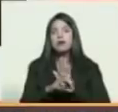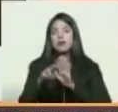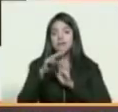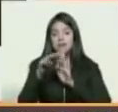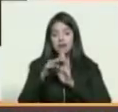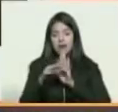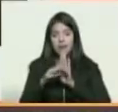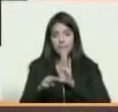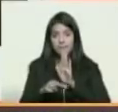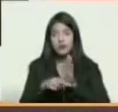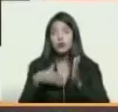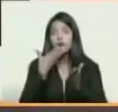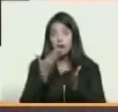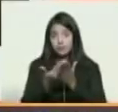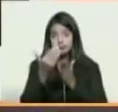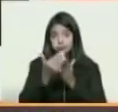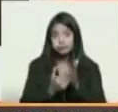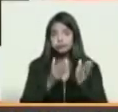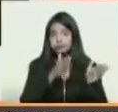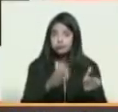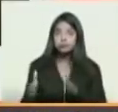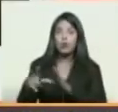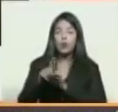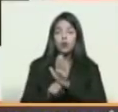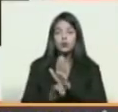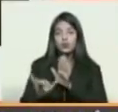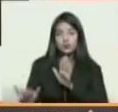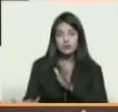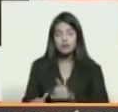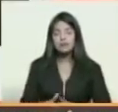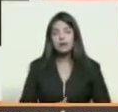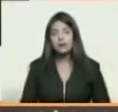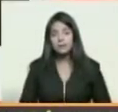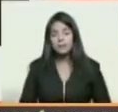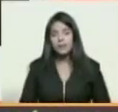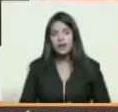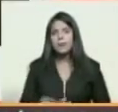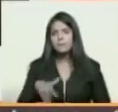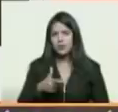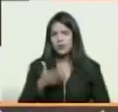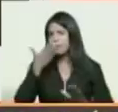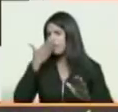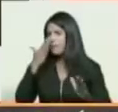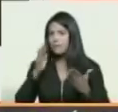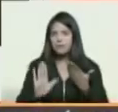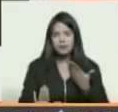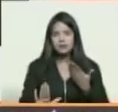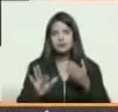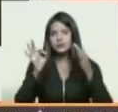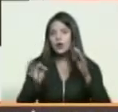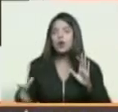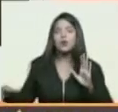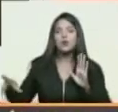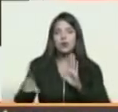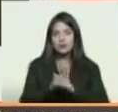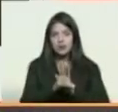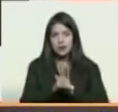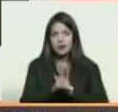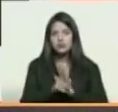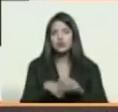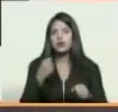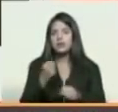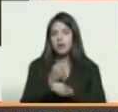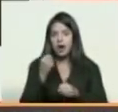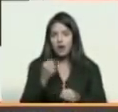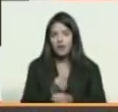reglamentos que propondremos a la Asamblea Nacional Constituyente para hacer irreversible los derechos al trabajo,